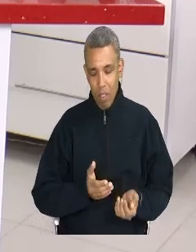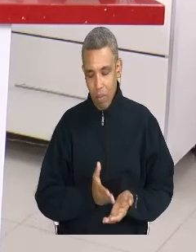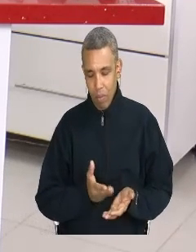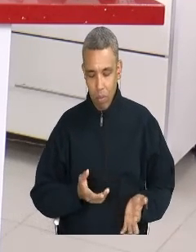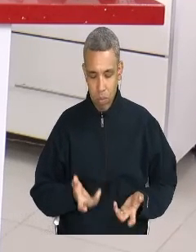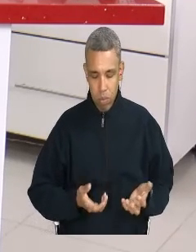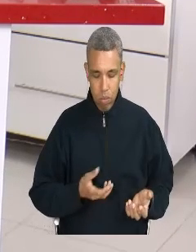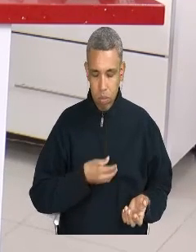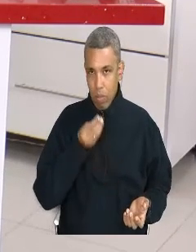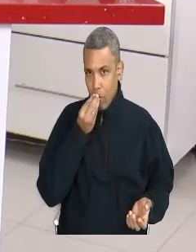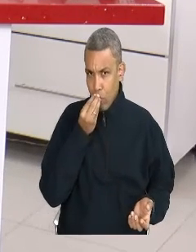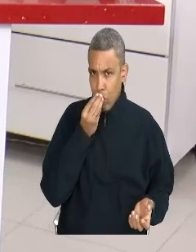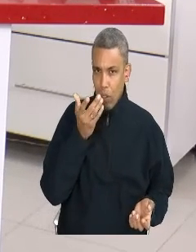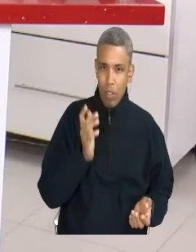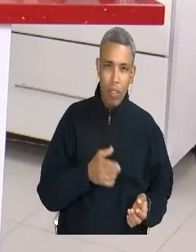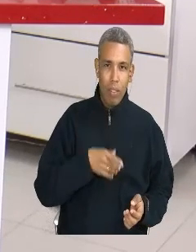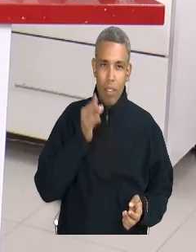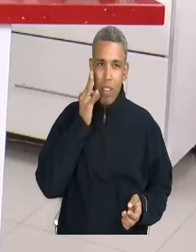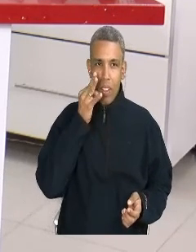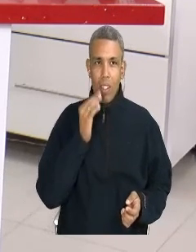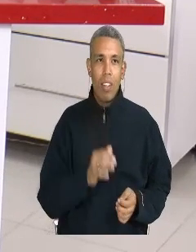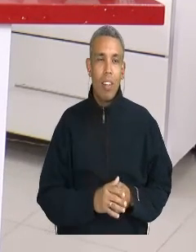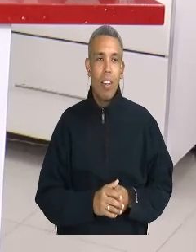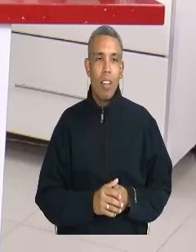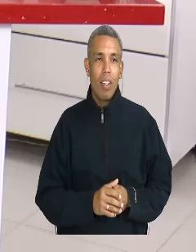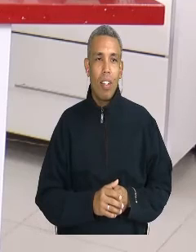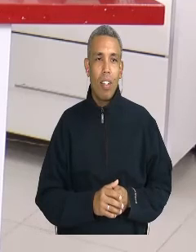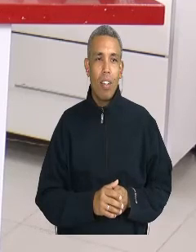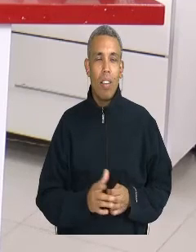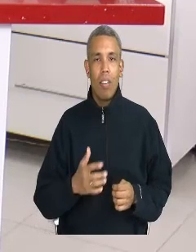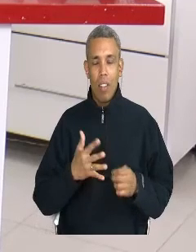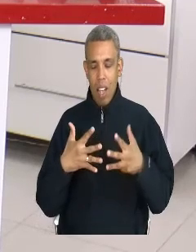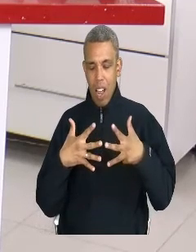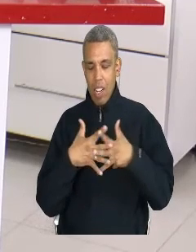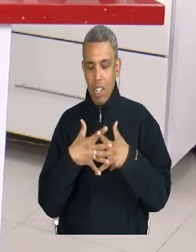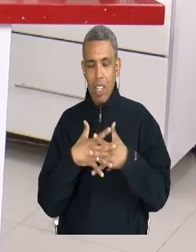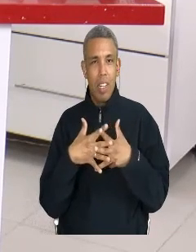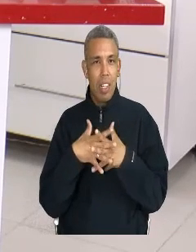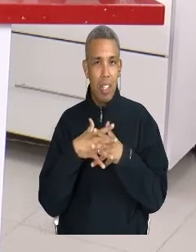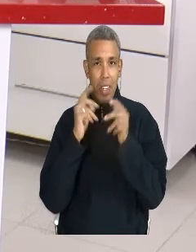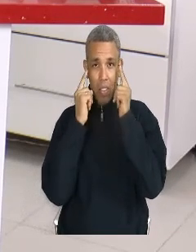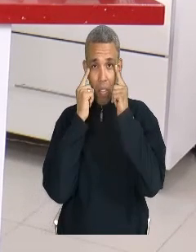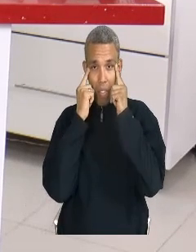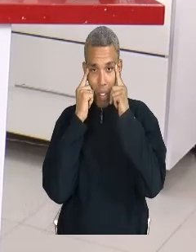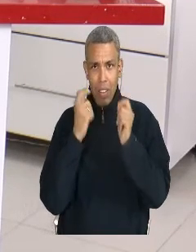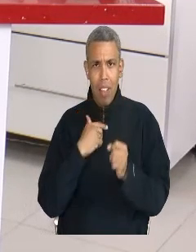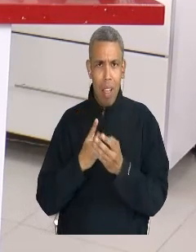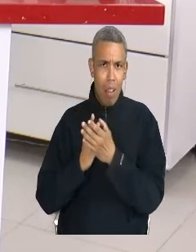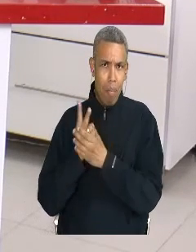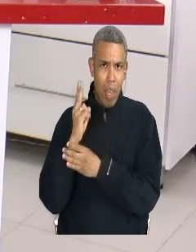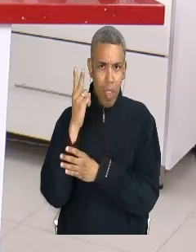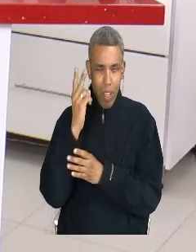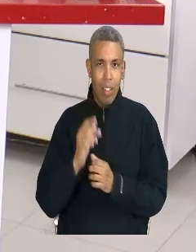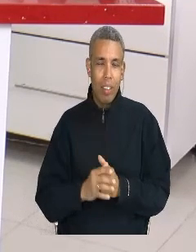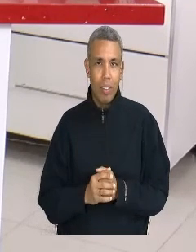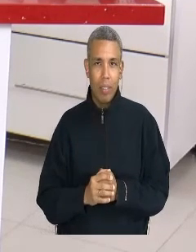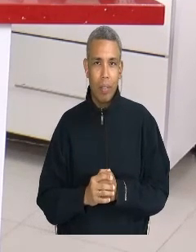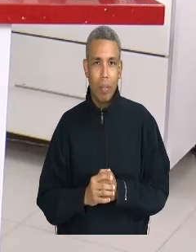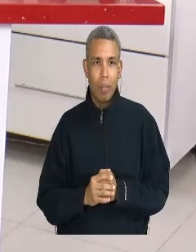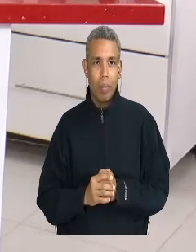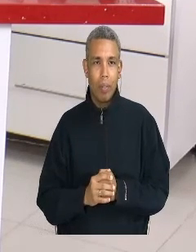con una receta exquisita. Vamos a preparar un arroz estilo oriental con vegetales. La idea es que en sus casas